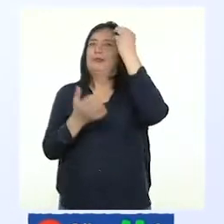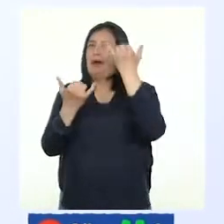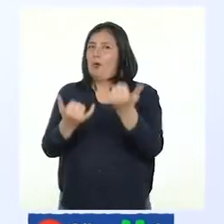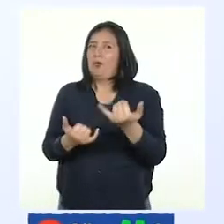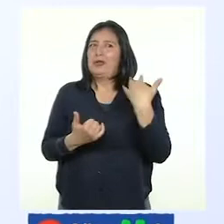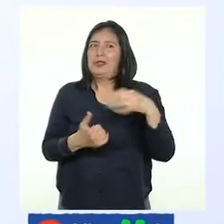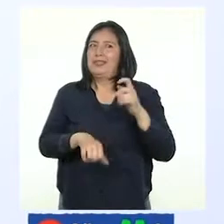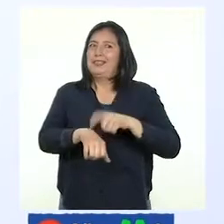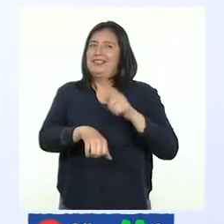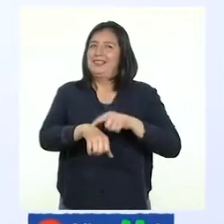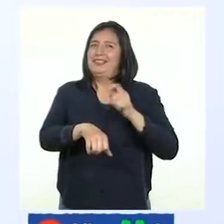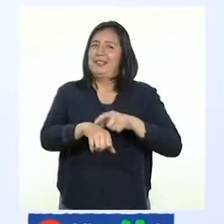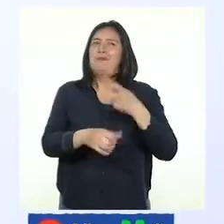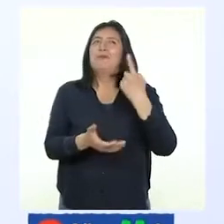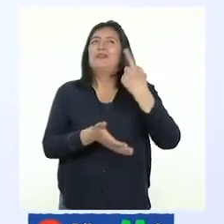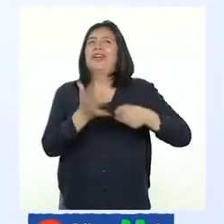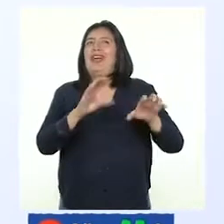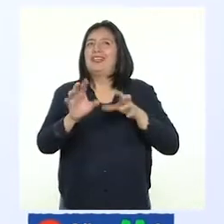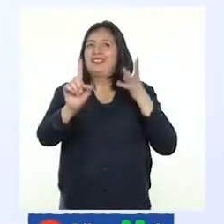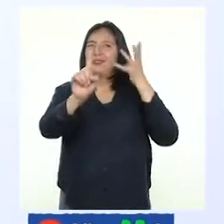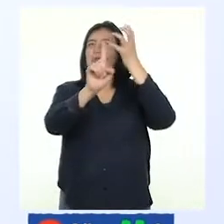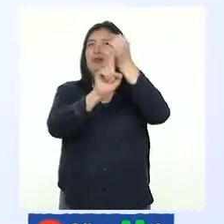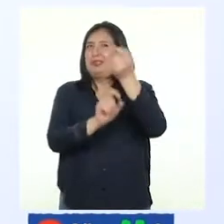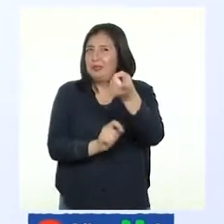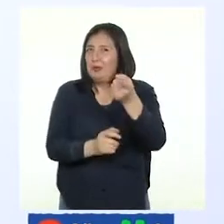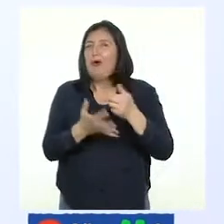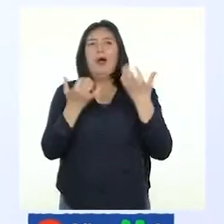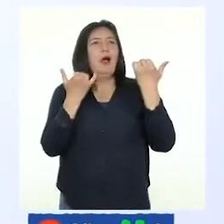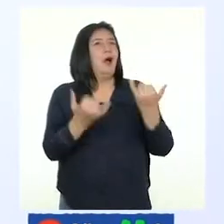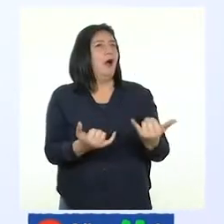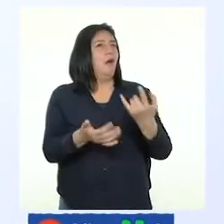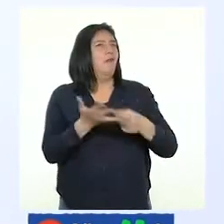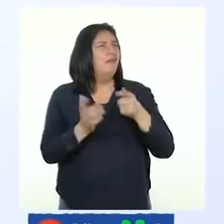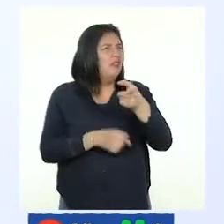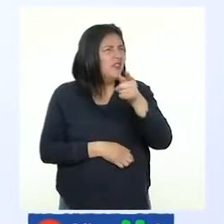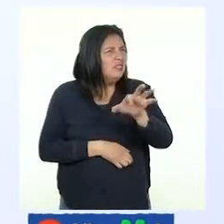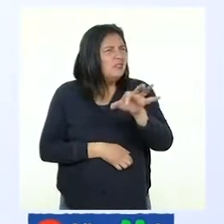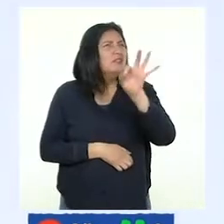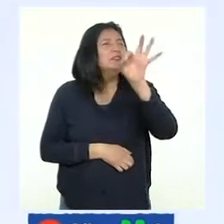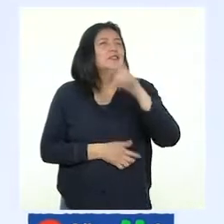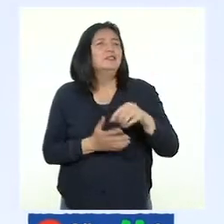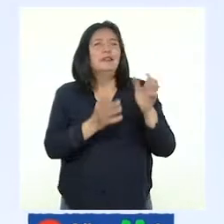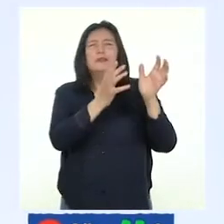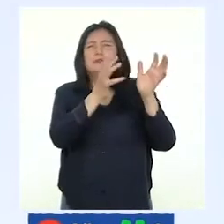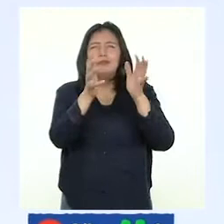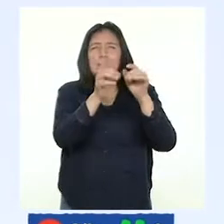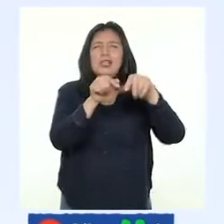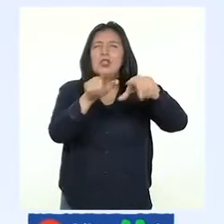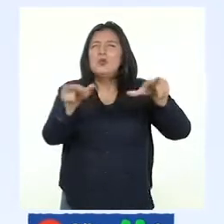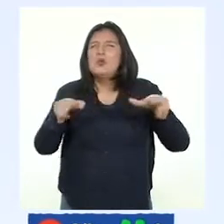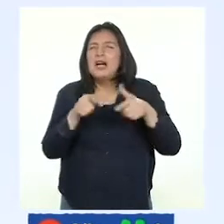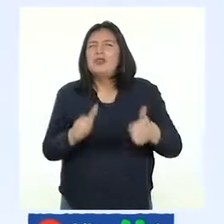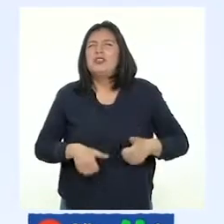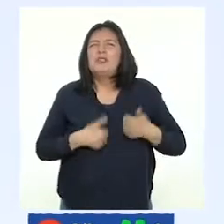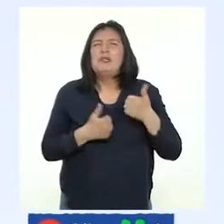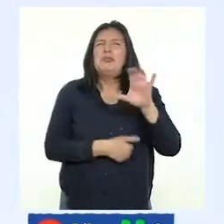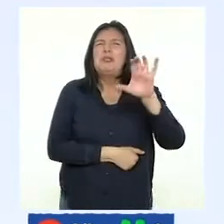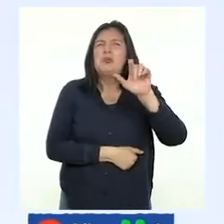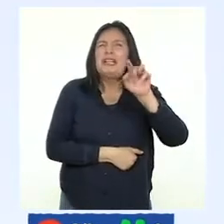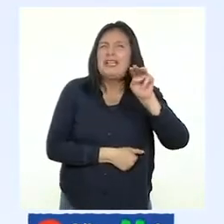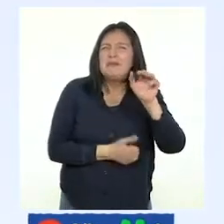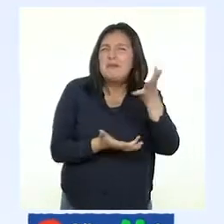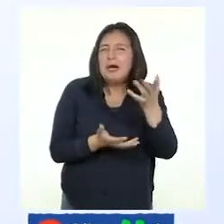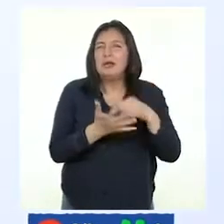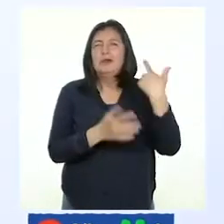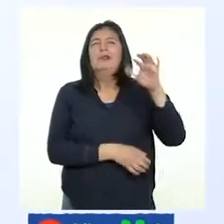hoy es momento de nuestro reto. En el reto de hoy identificarán el clima típico de la zona donde viven. Una vez